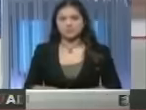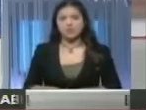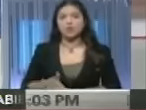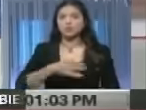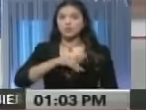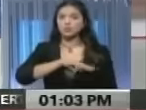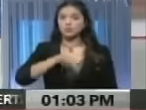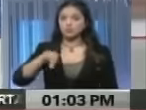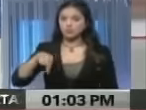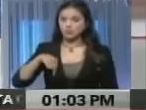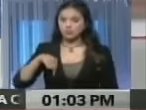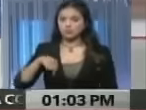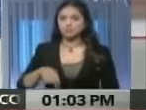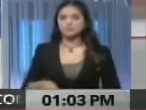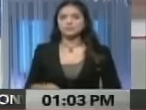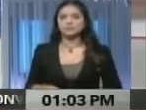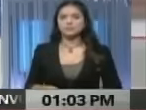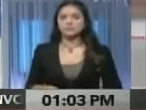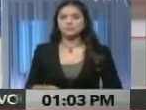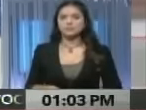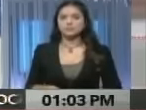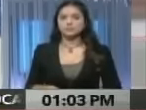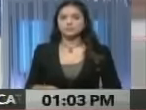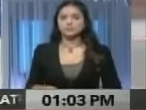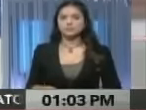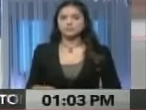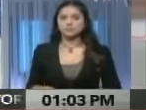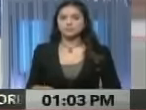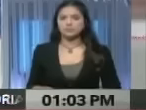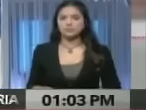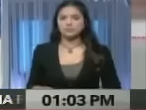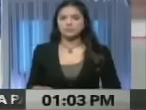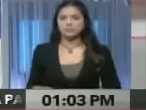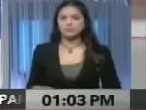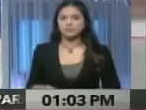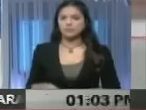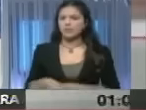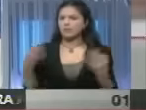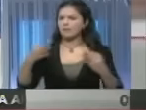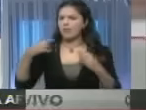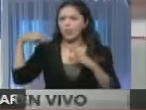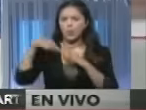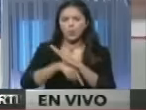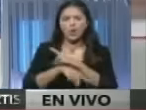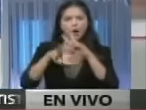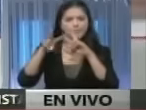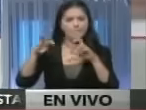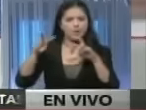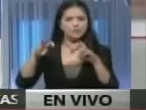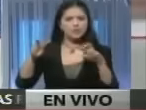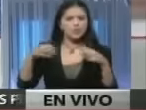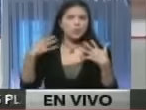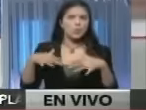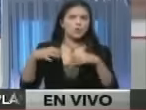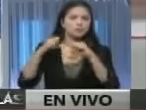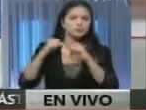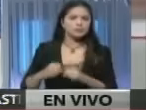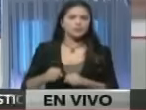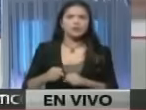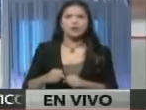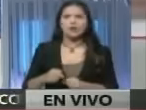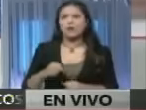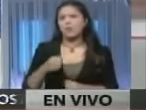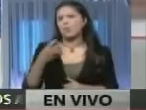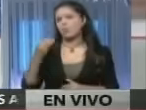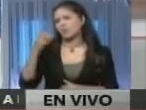Nosotros hemos hecho una profunda investigación en nuestro servicio de inteligencia desde hace